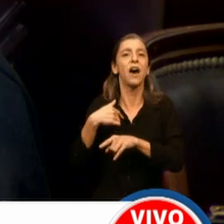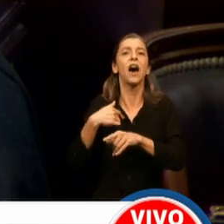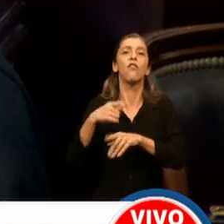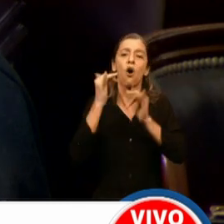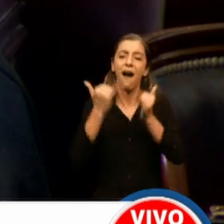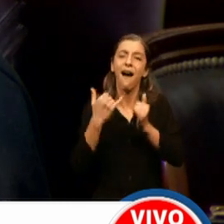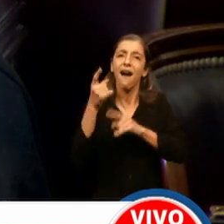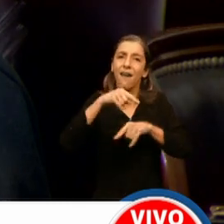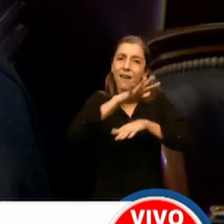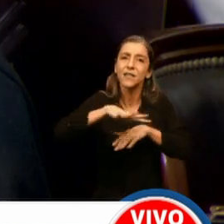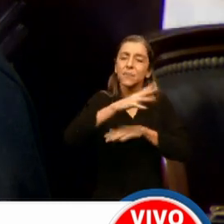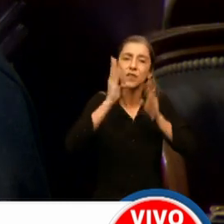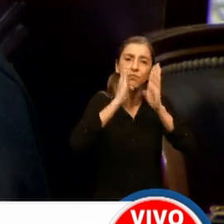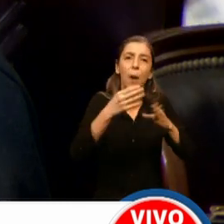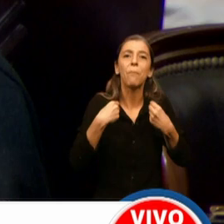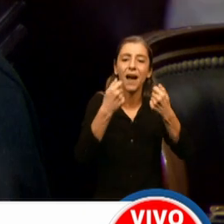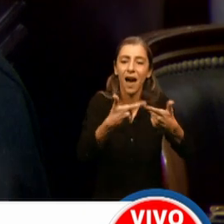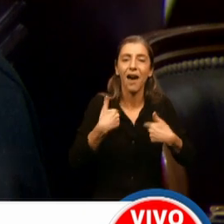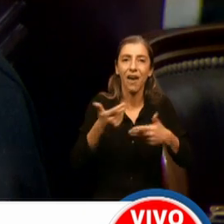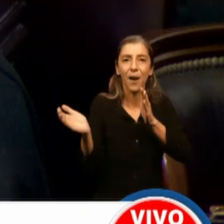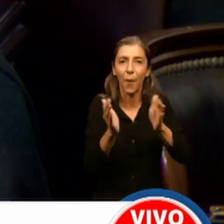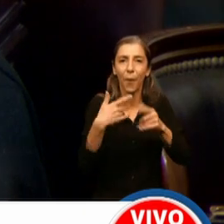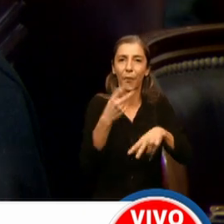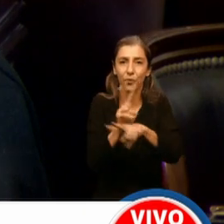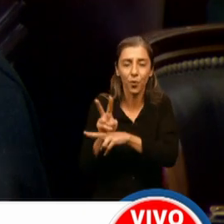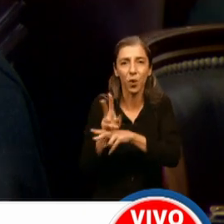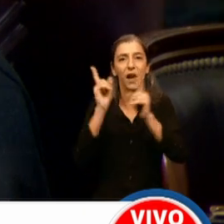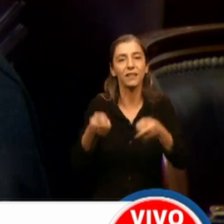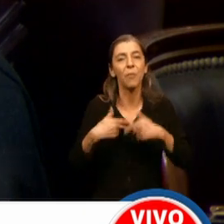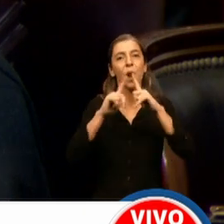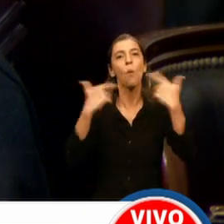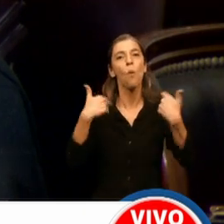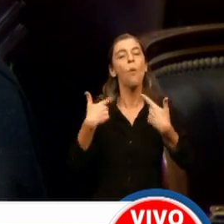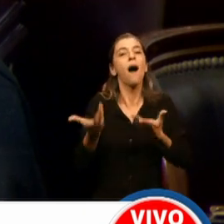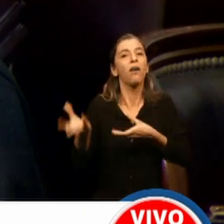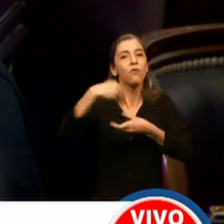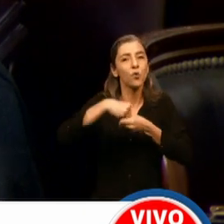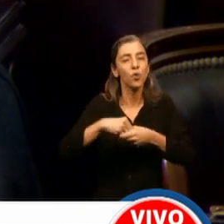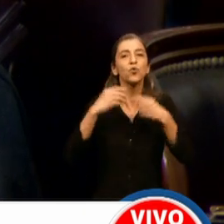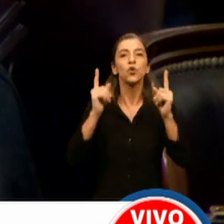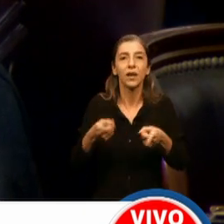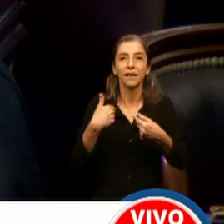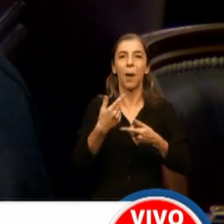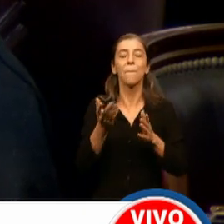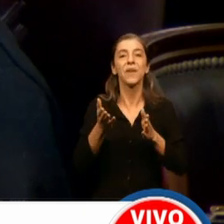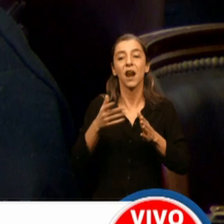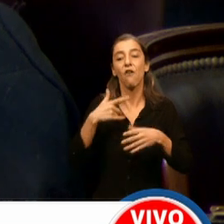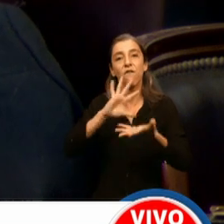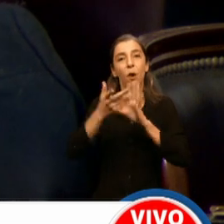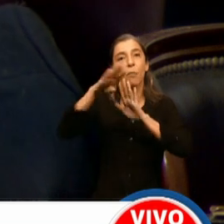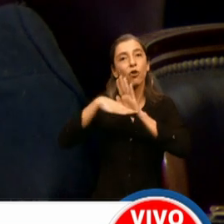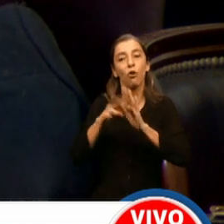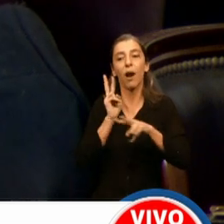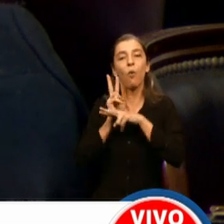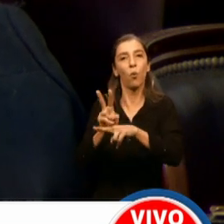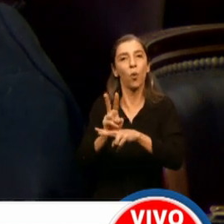y guarderías promoción del lenguaje inclusivo y creación de protocolos de prevención de la violencia elaborar elaborar y de género